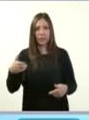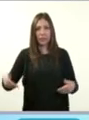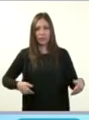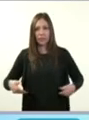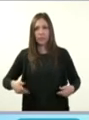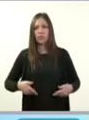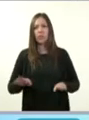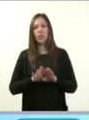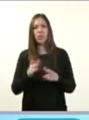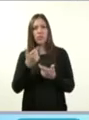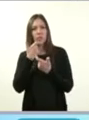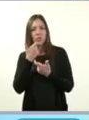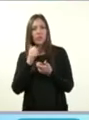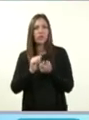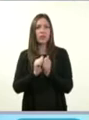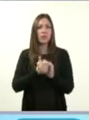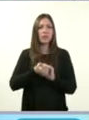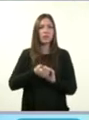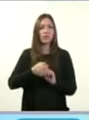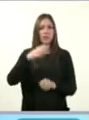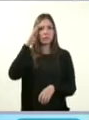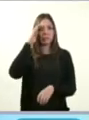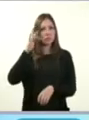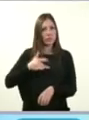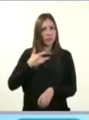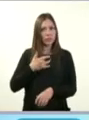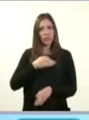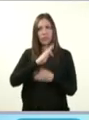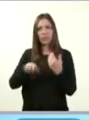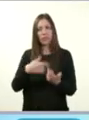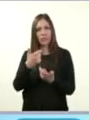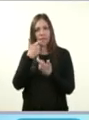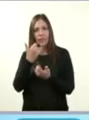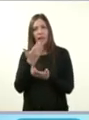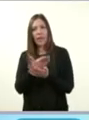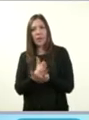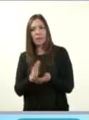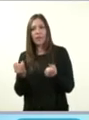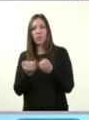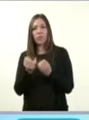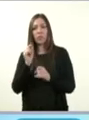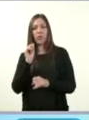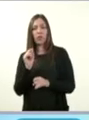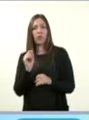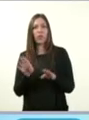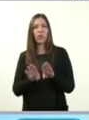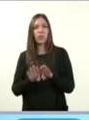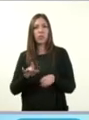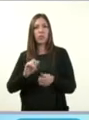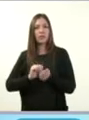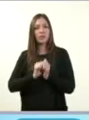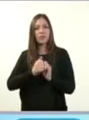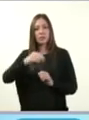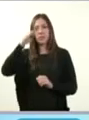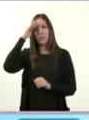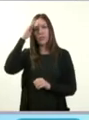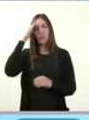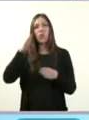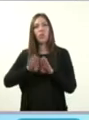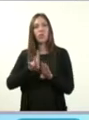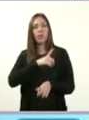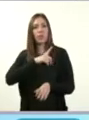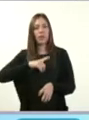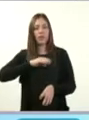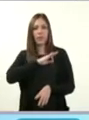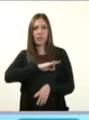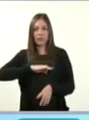es comedia, es reflexiva, vamos a reírnos y también vamos a salir de ahí un poco pensando en cómo ser felices